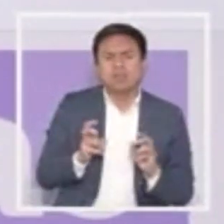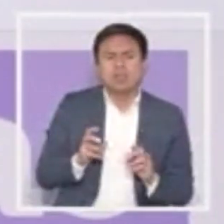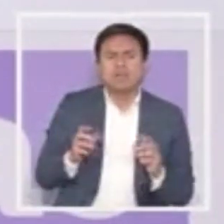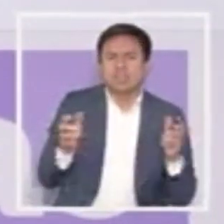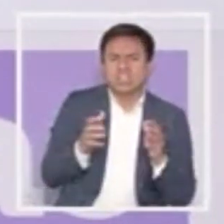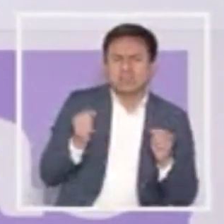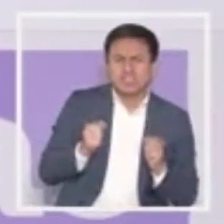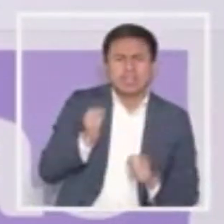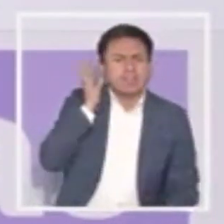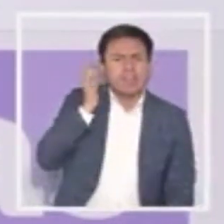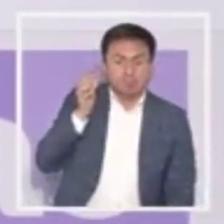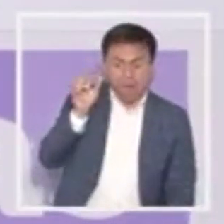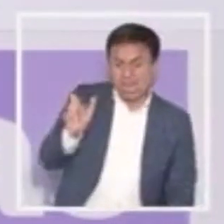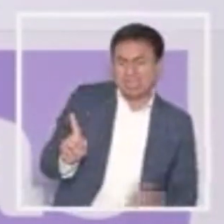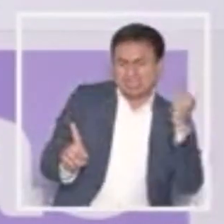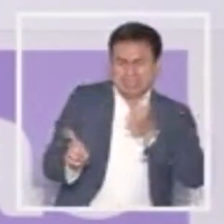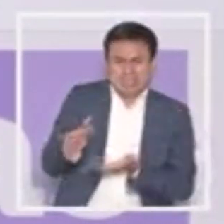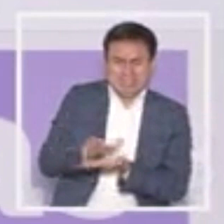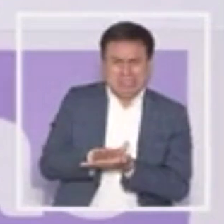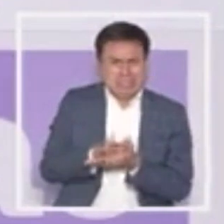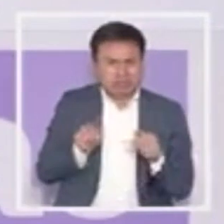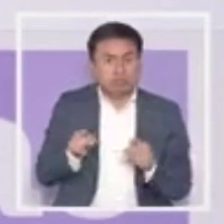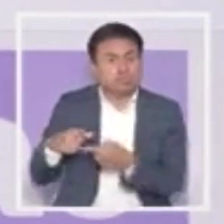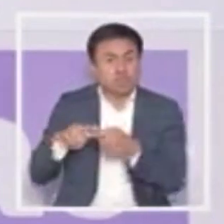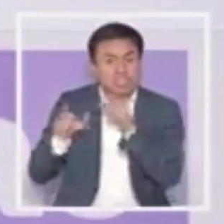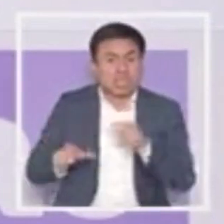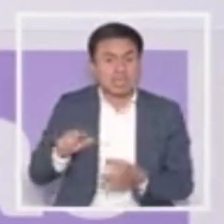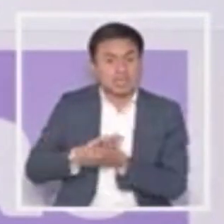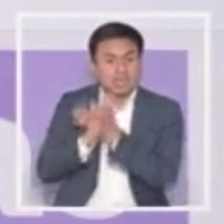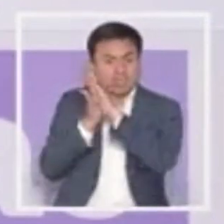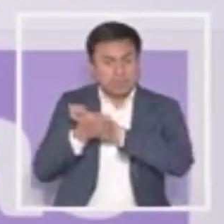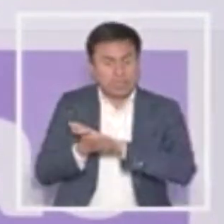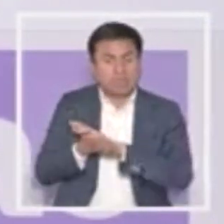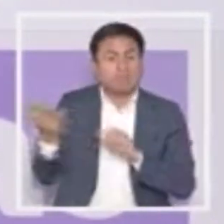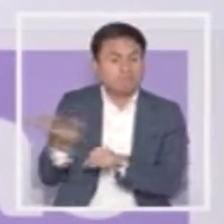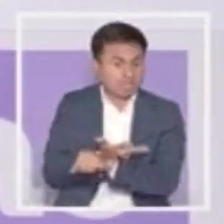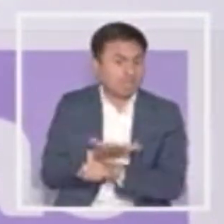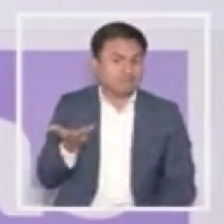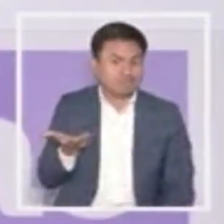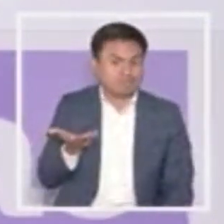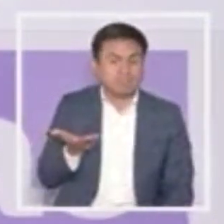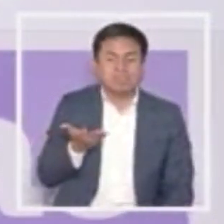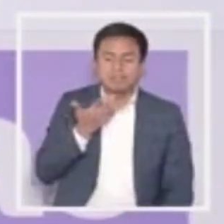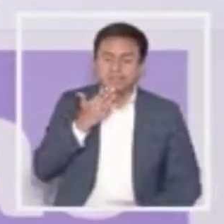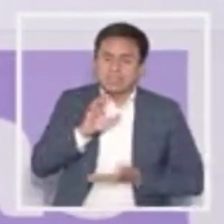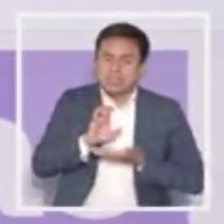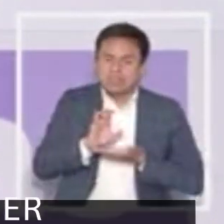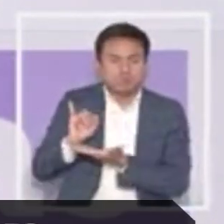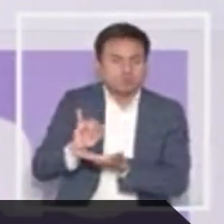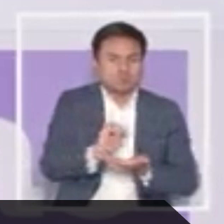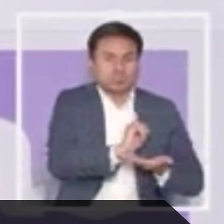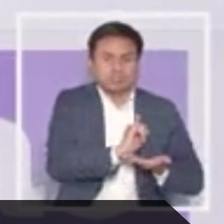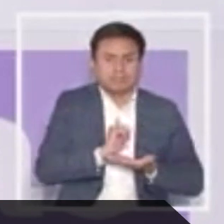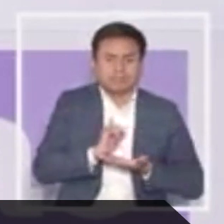femicidio. Cuando el femicidio ocurre, la sociedad entera ha fallado y particularmente el Estado y sus